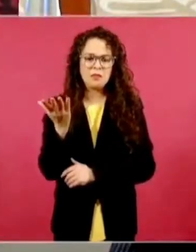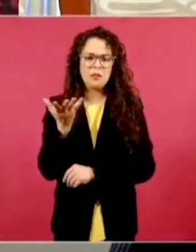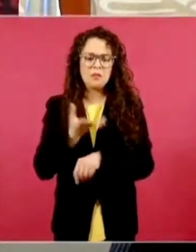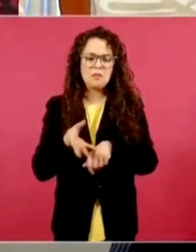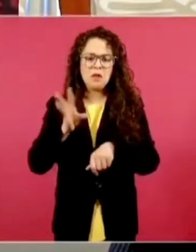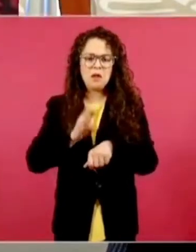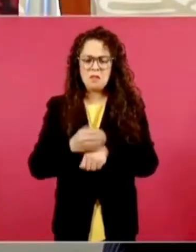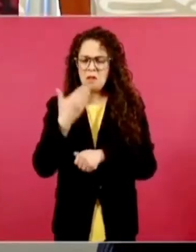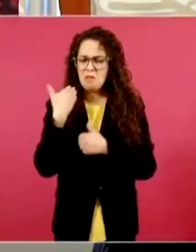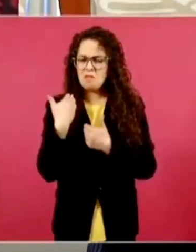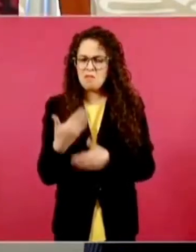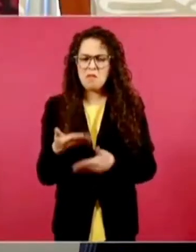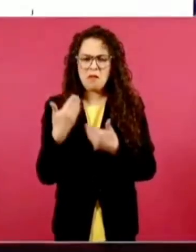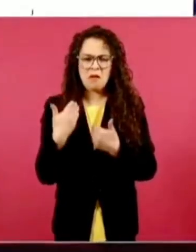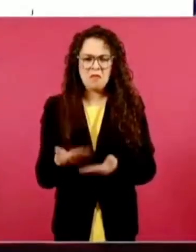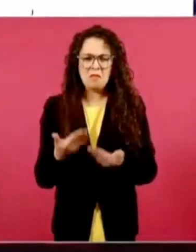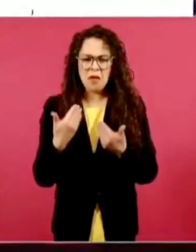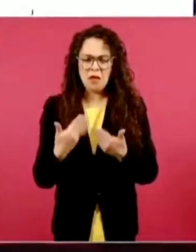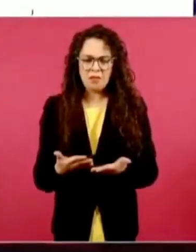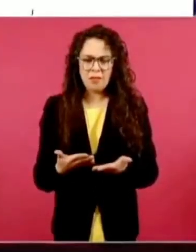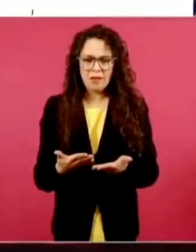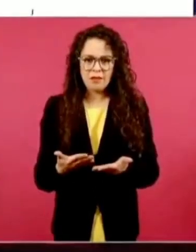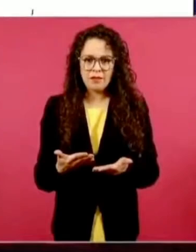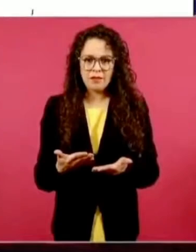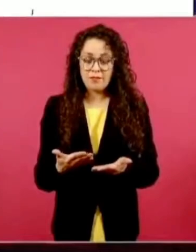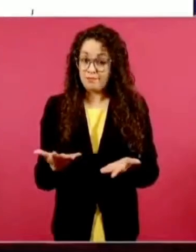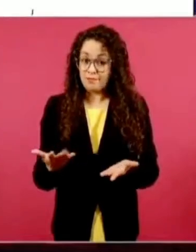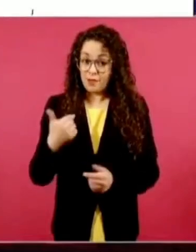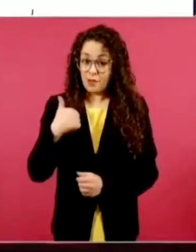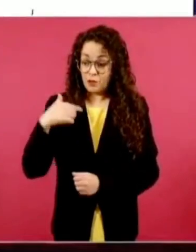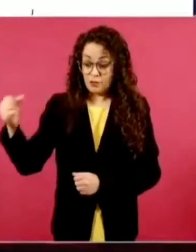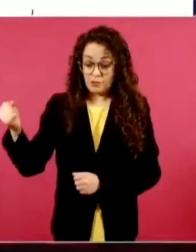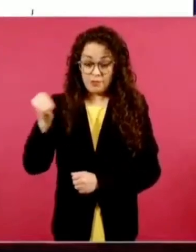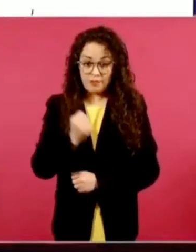Entonces, esto se terminó